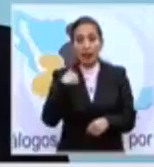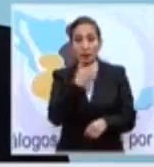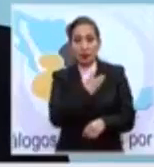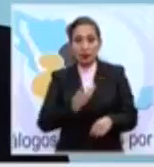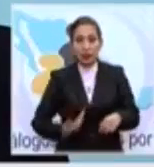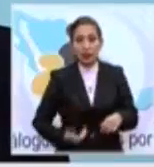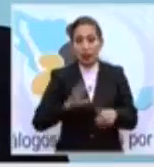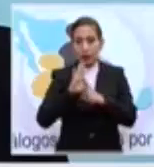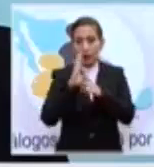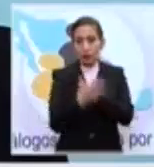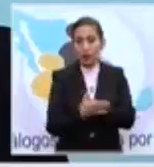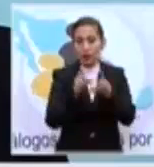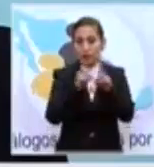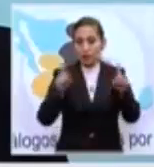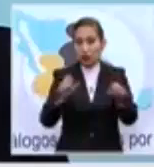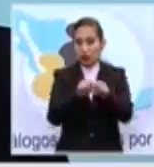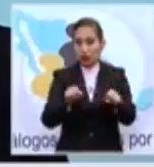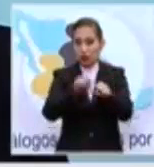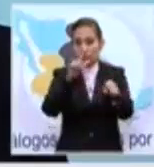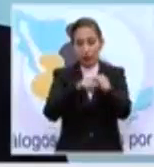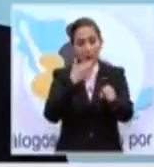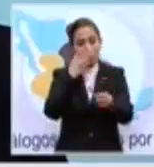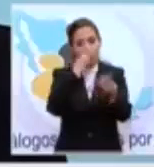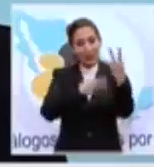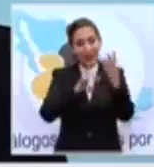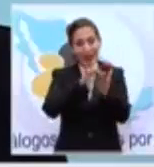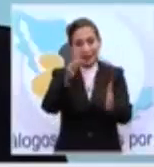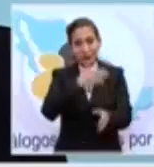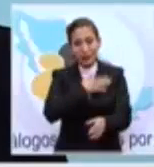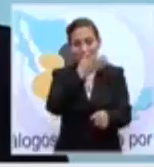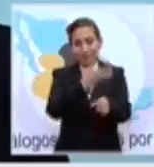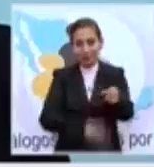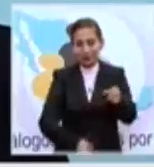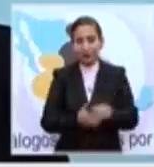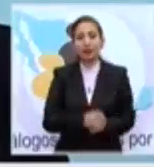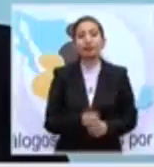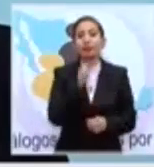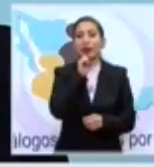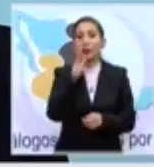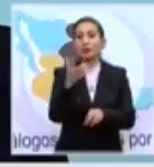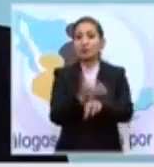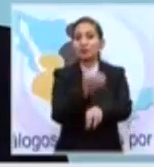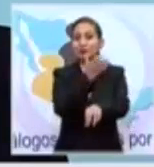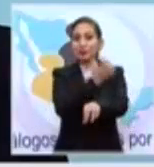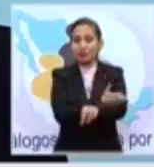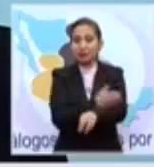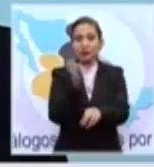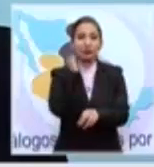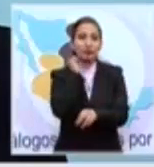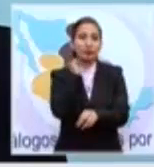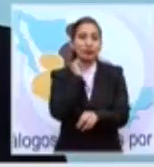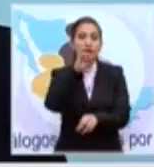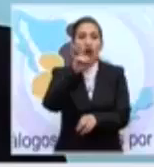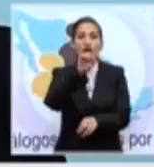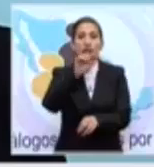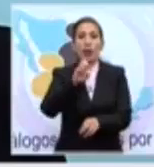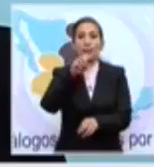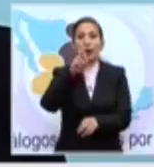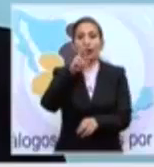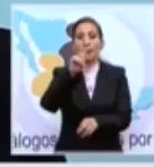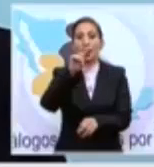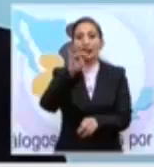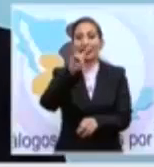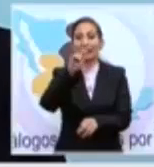es presidenta de la Comisión de Desarrollo Social. Senadora, bienvenida, gracias, buenas tardes. Y también nos acompaña el senador José María